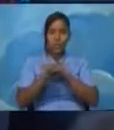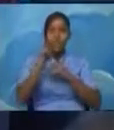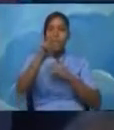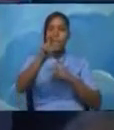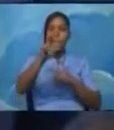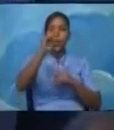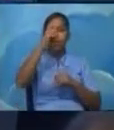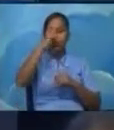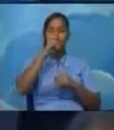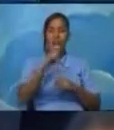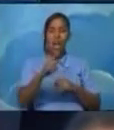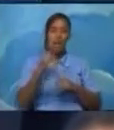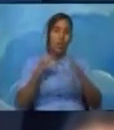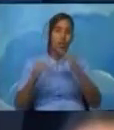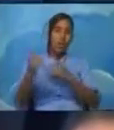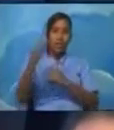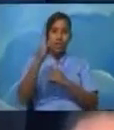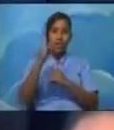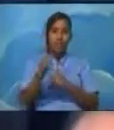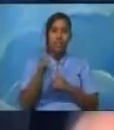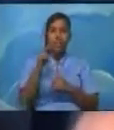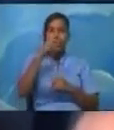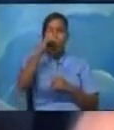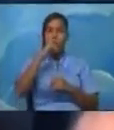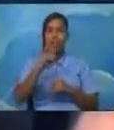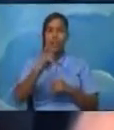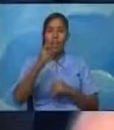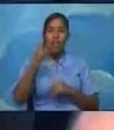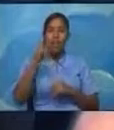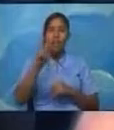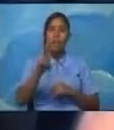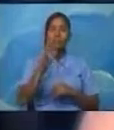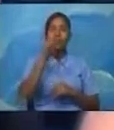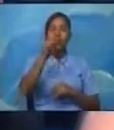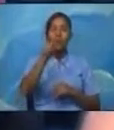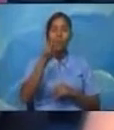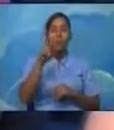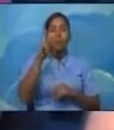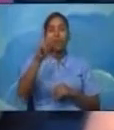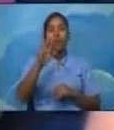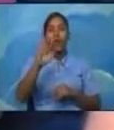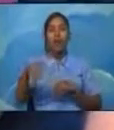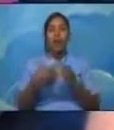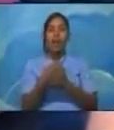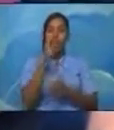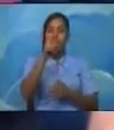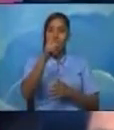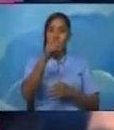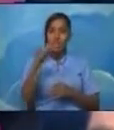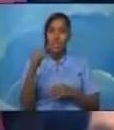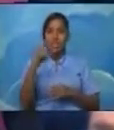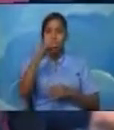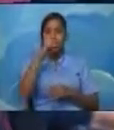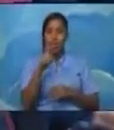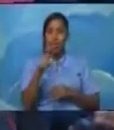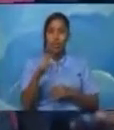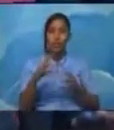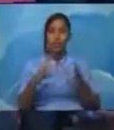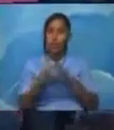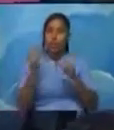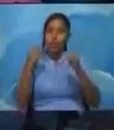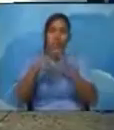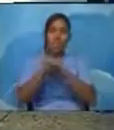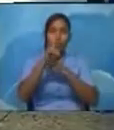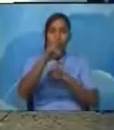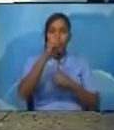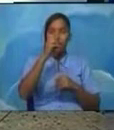20 años hacia arriba. Desde 20 años, 21, 22, hasta 100 años. Todos los que salieron de 20 años